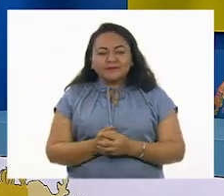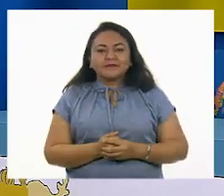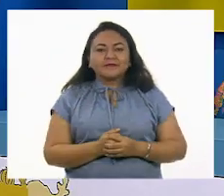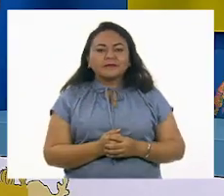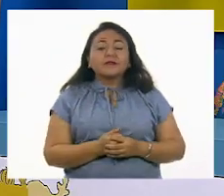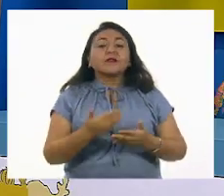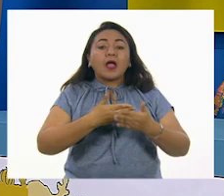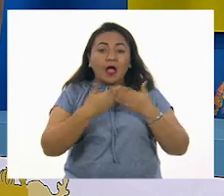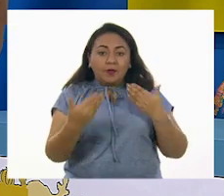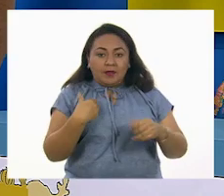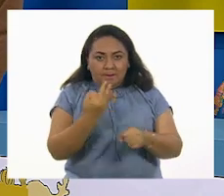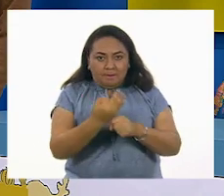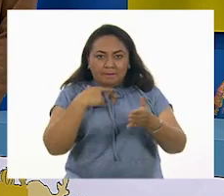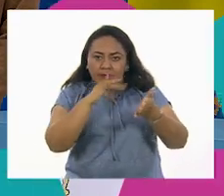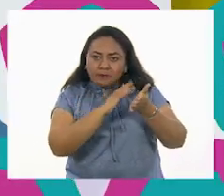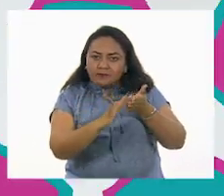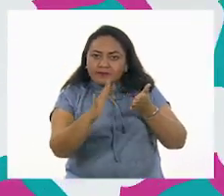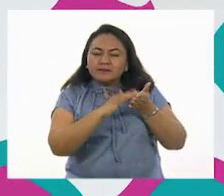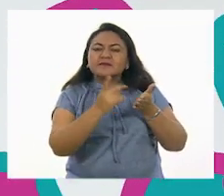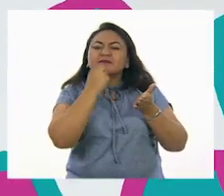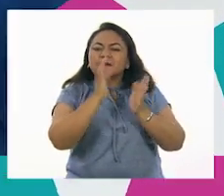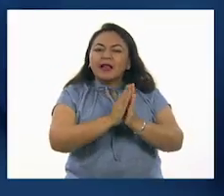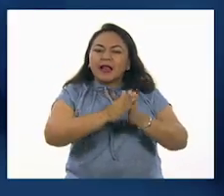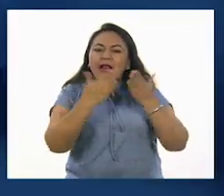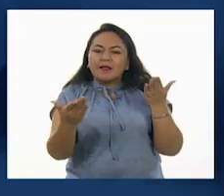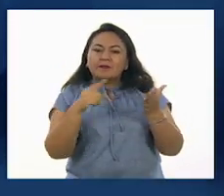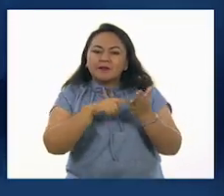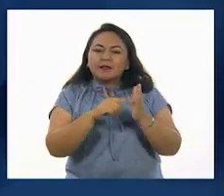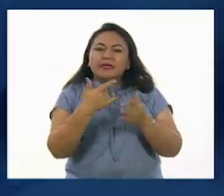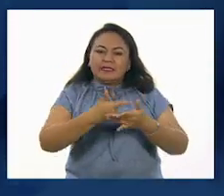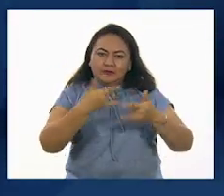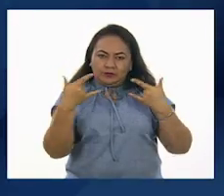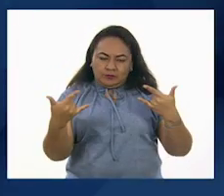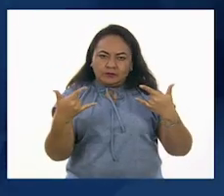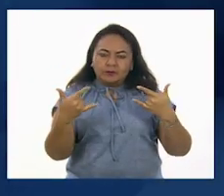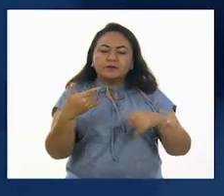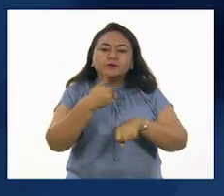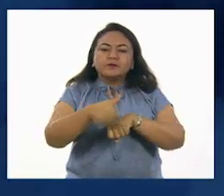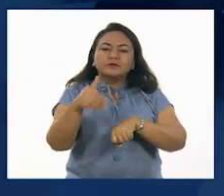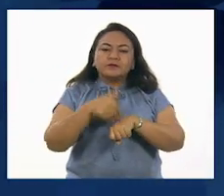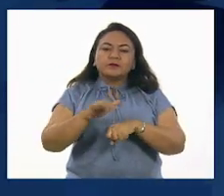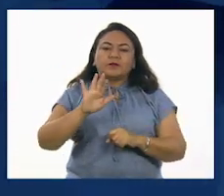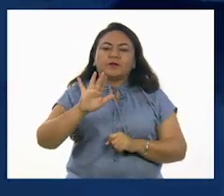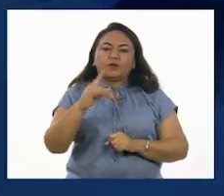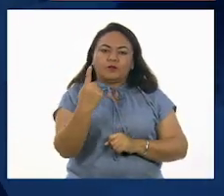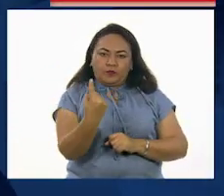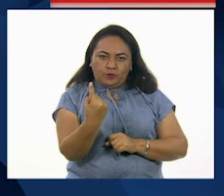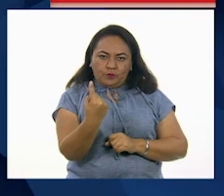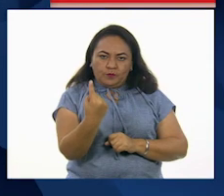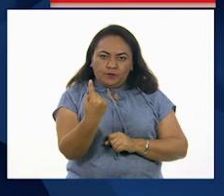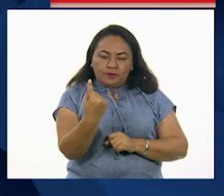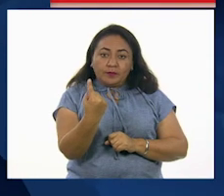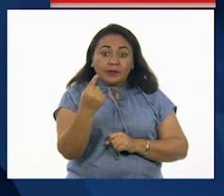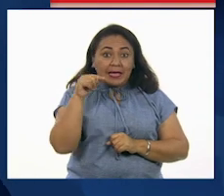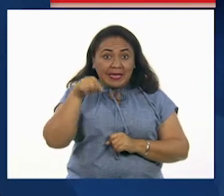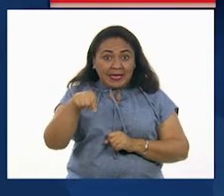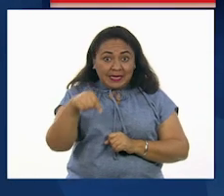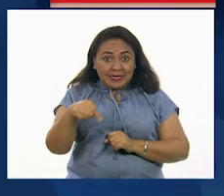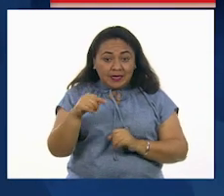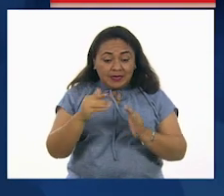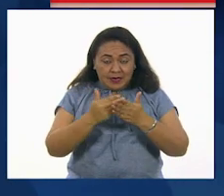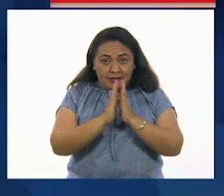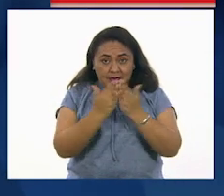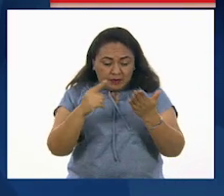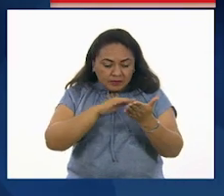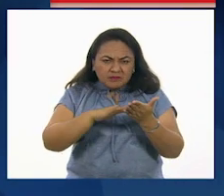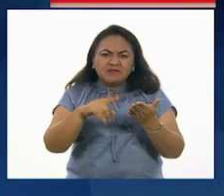te parece si comenzamos leyendo lo que dice nuestro libro de historia en la página 51? Ahí nos cuenta